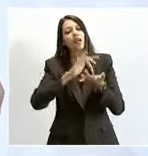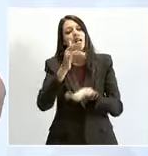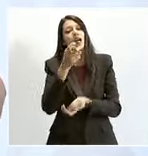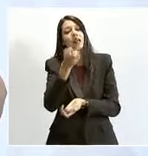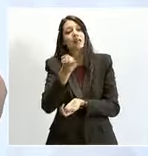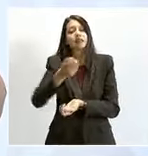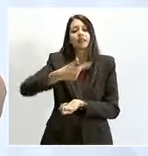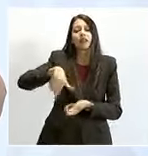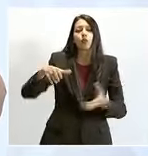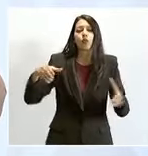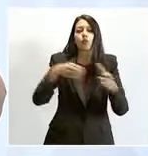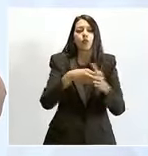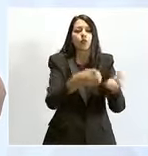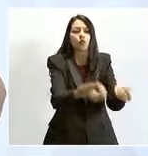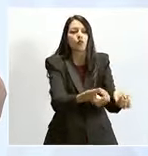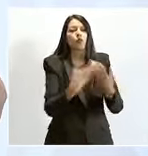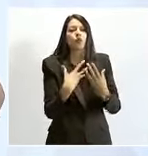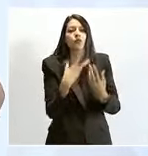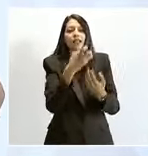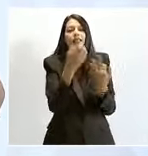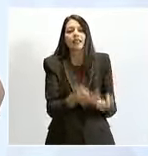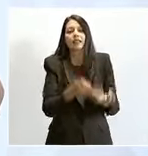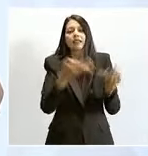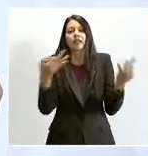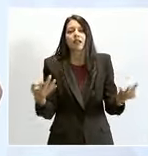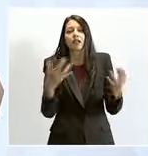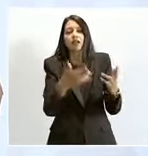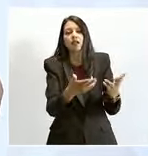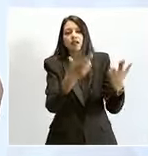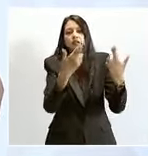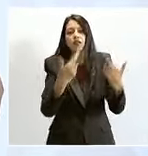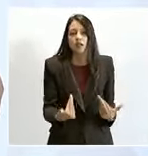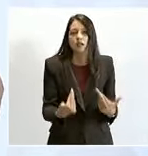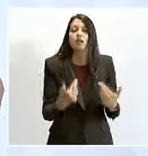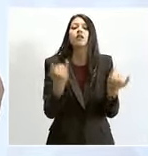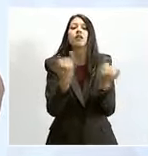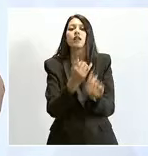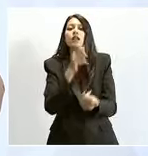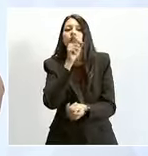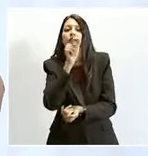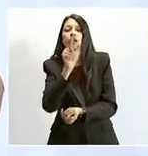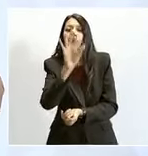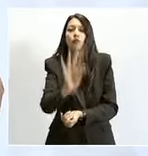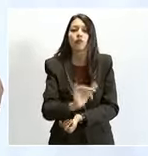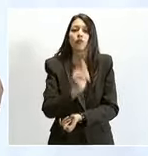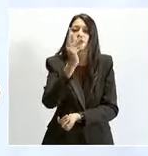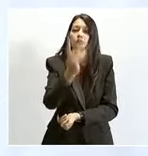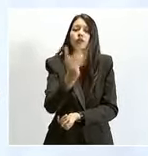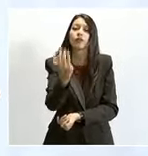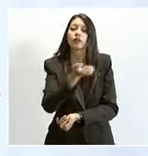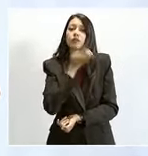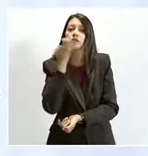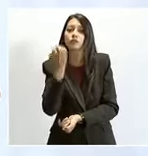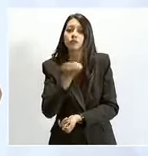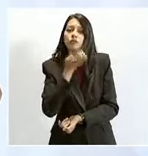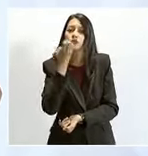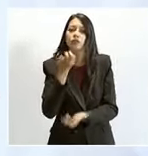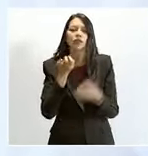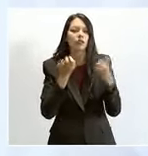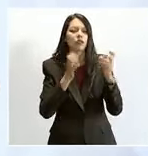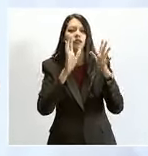que nos han donado esos terrenos adicionalmente a 42 escuelas en